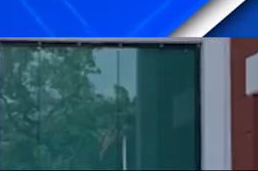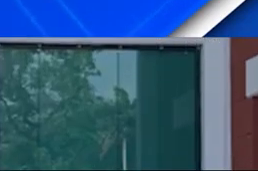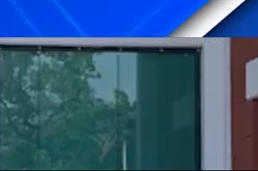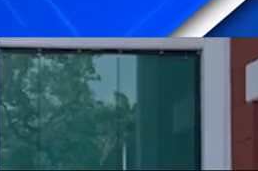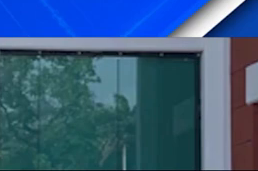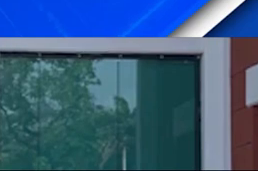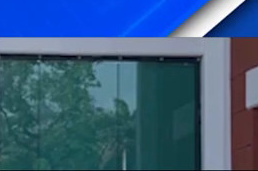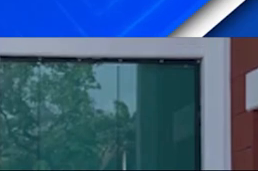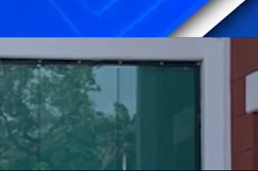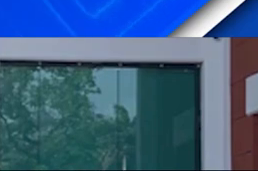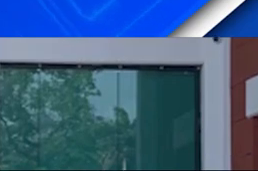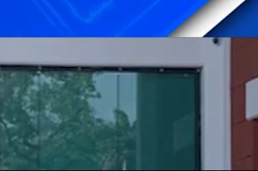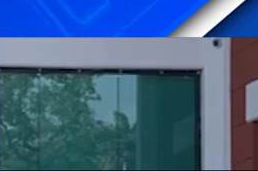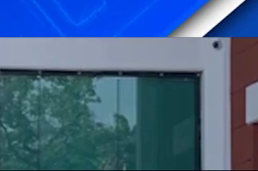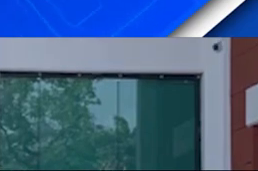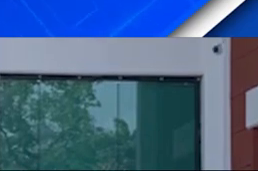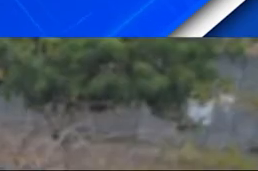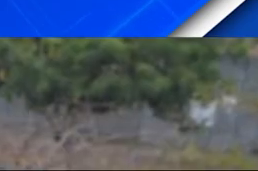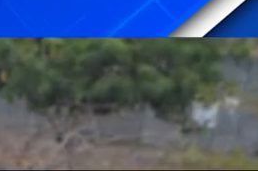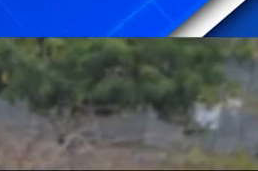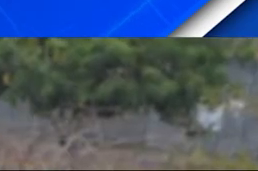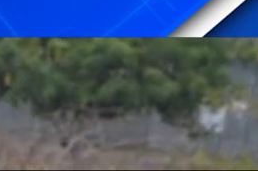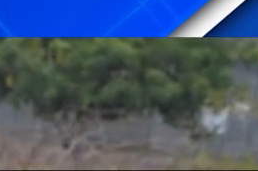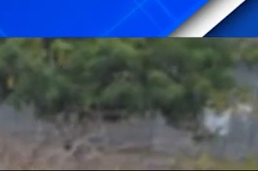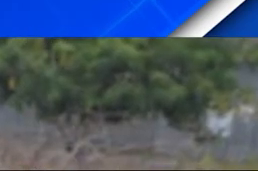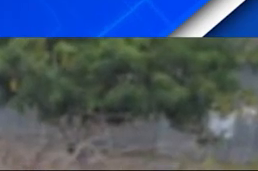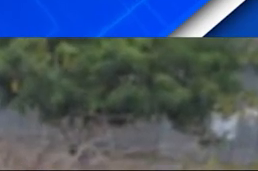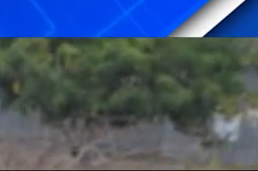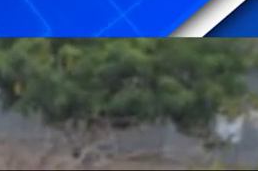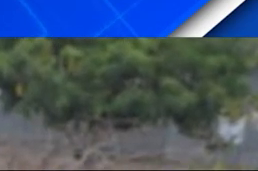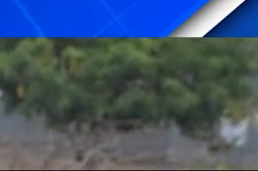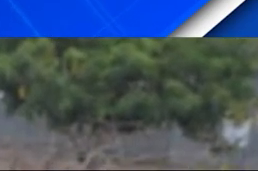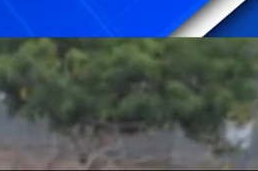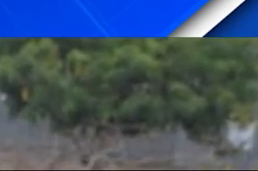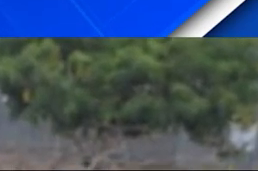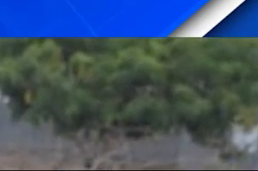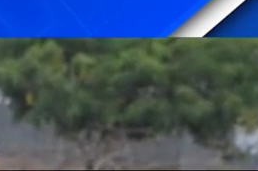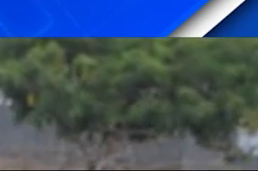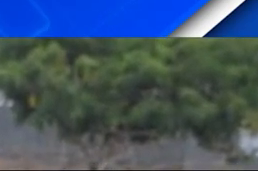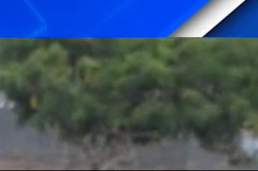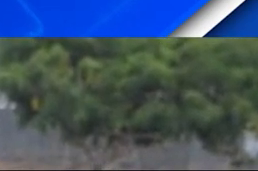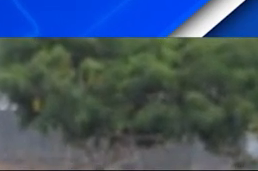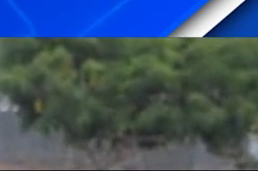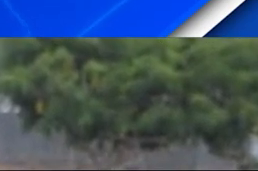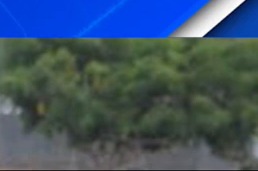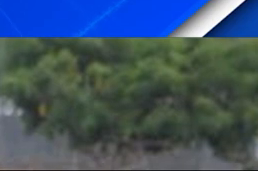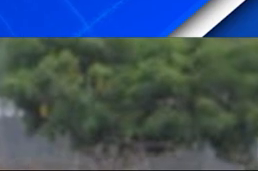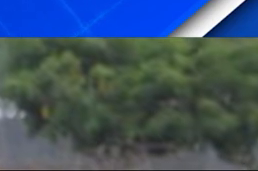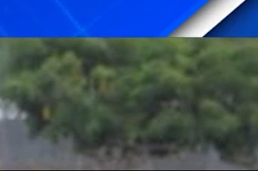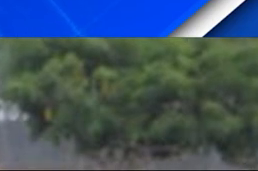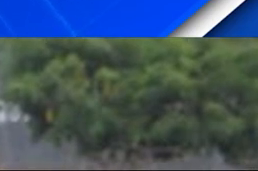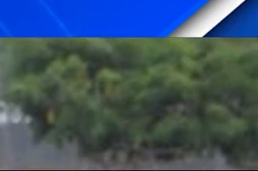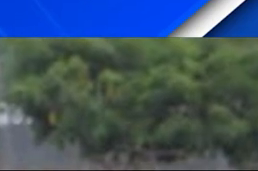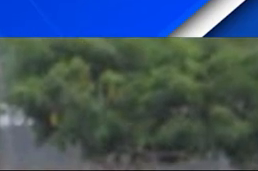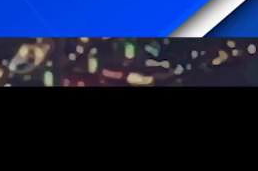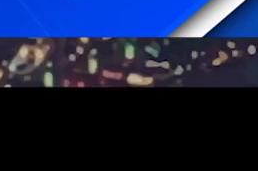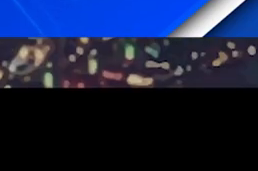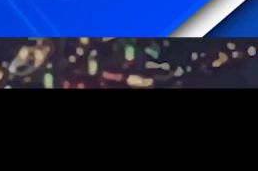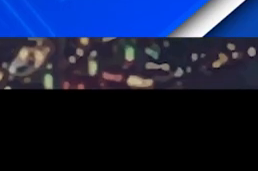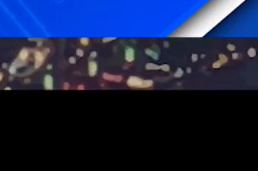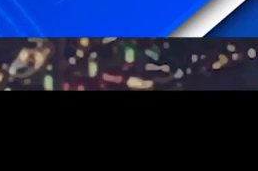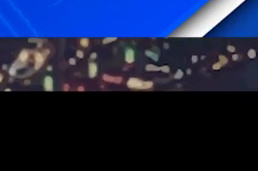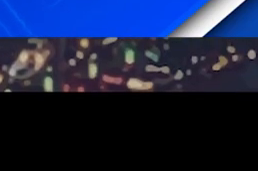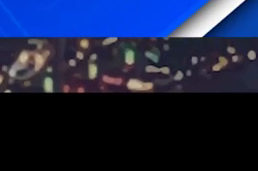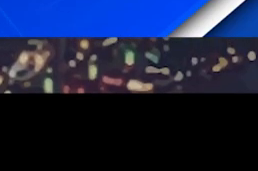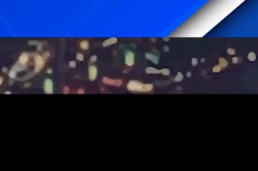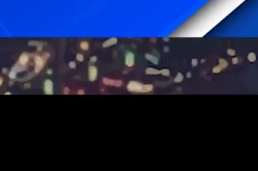que incorpora varios aspectos fundamentales, entre ellos la facultad a Telcor para proponer políticas públicas